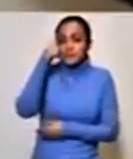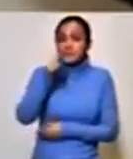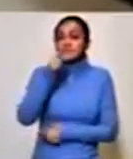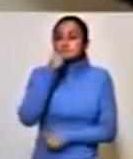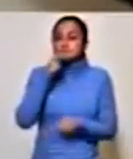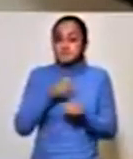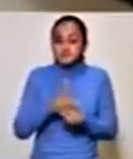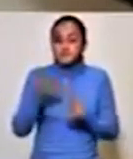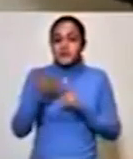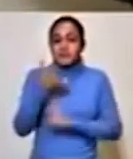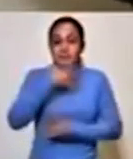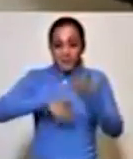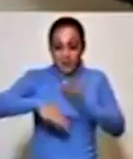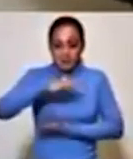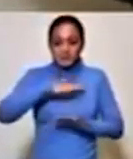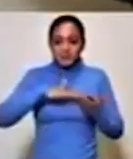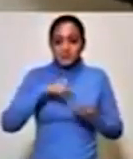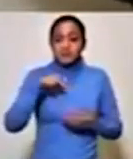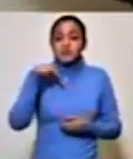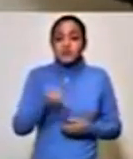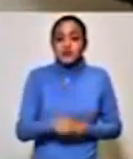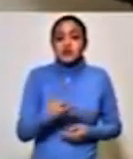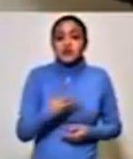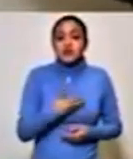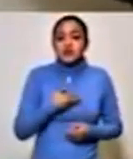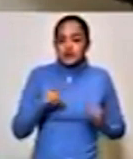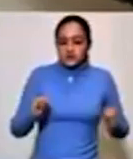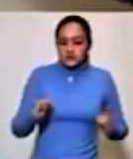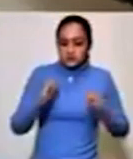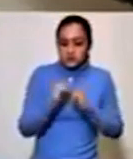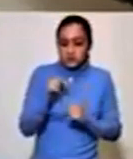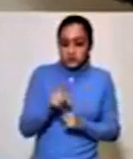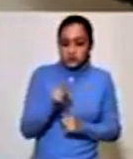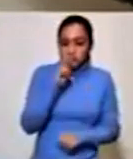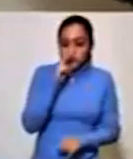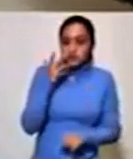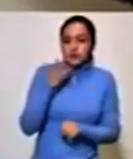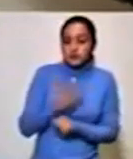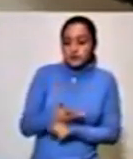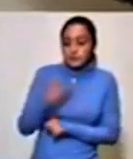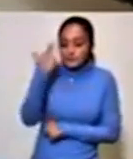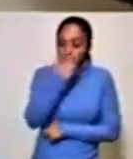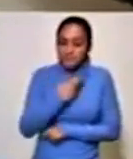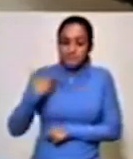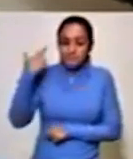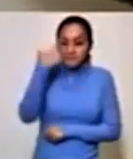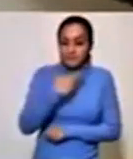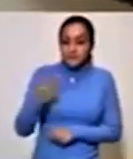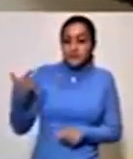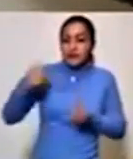Ambiente, que es la dependencia encargada de revisar